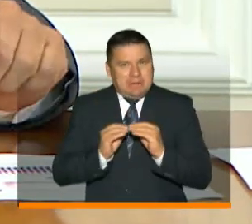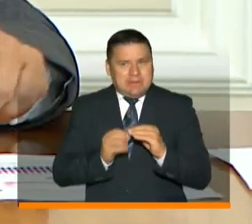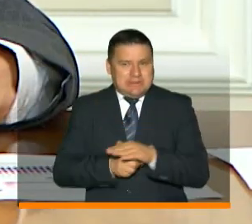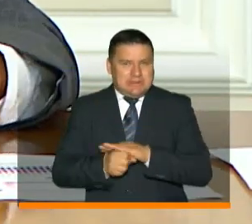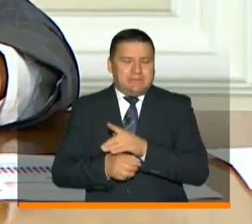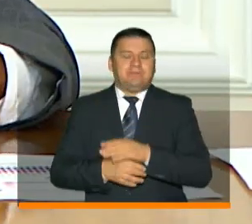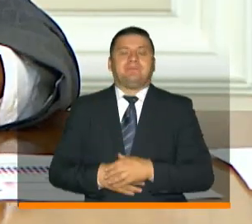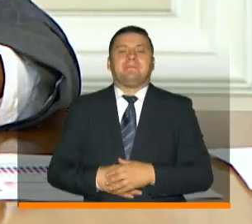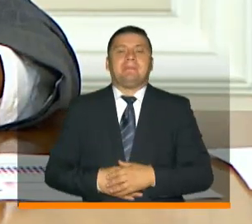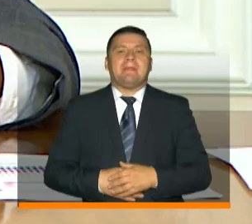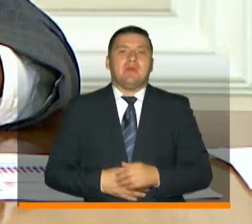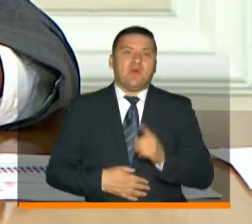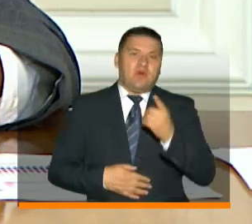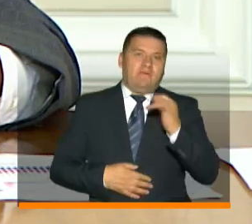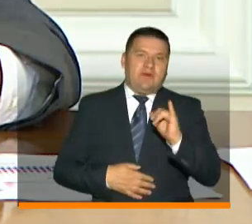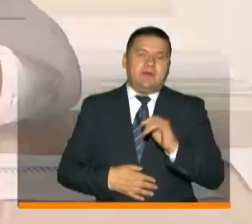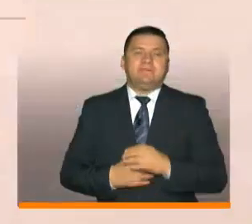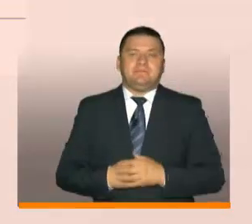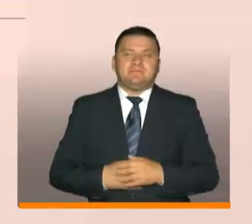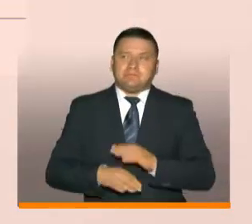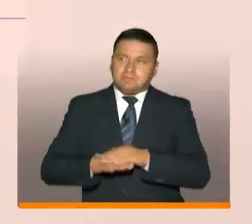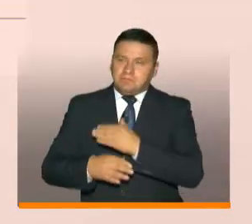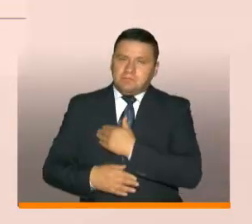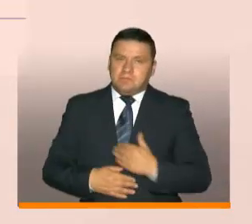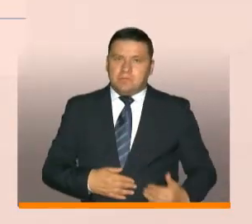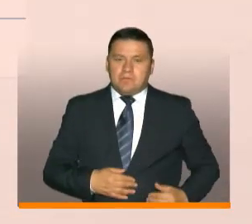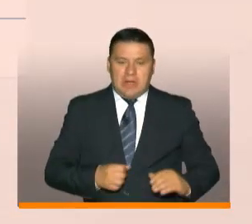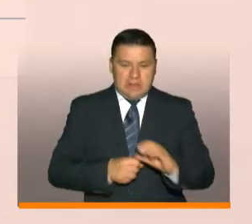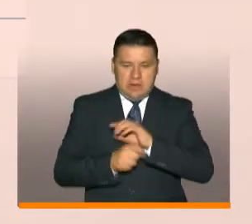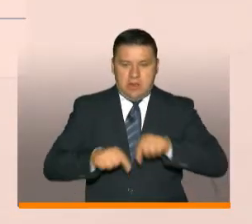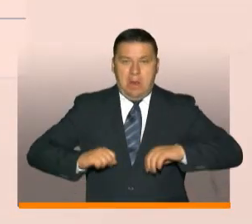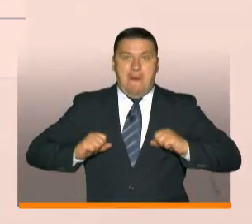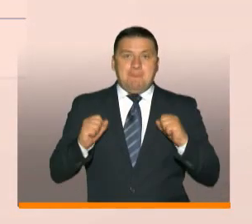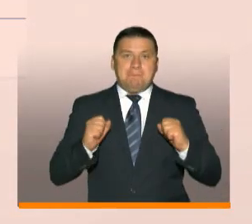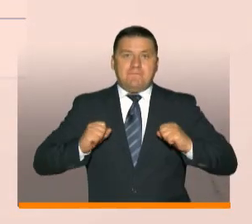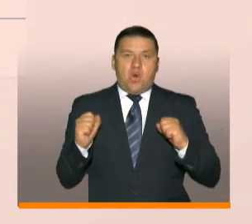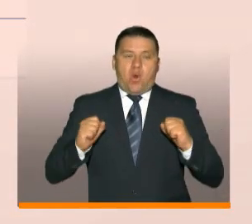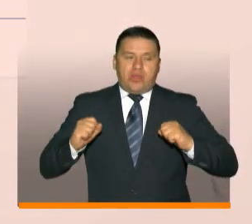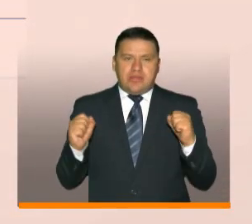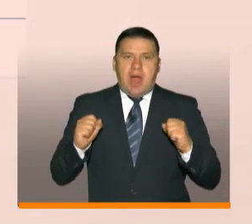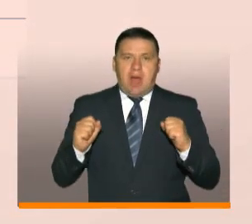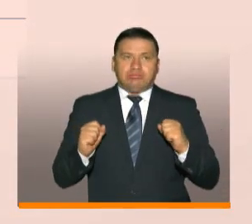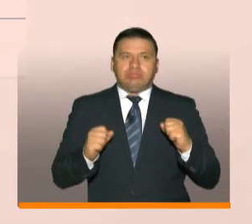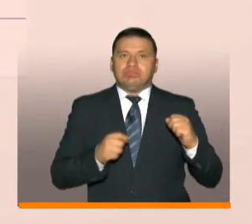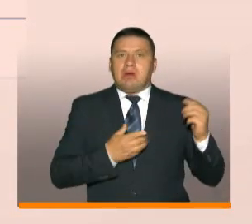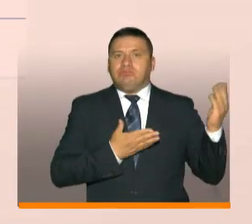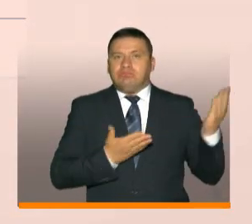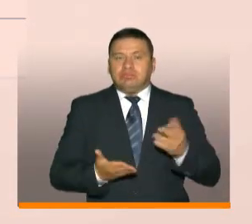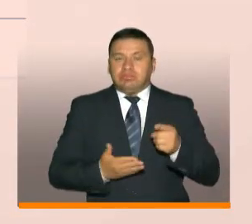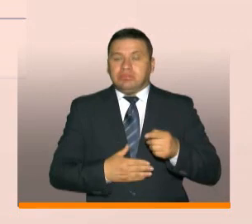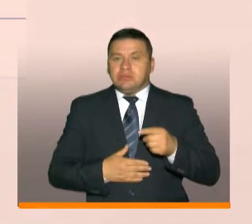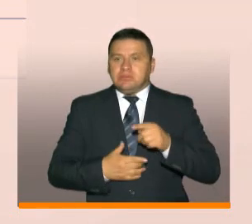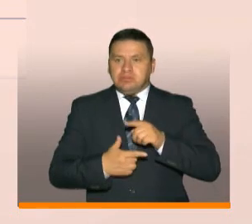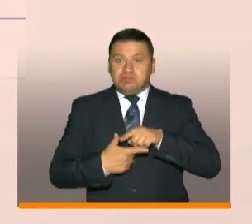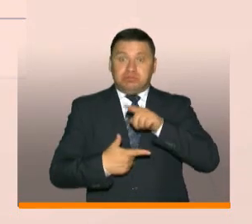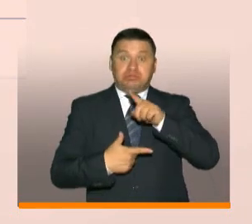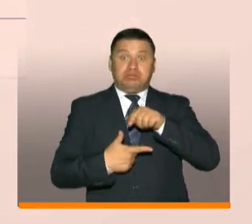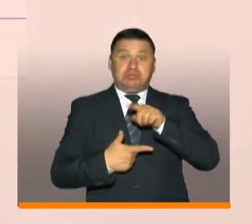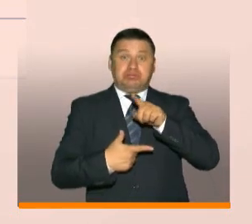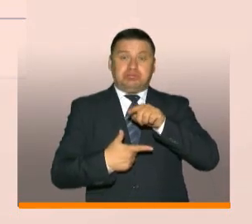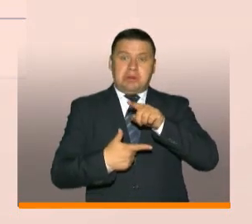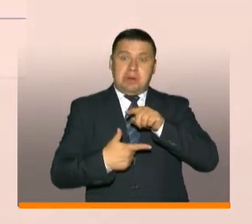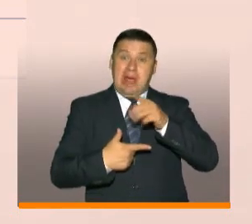en la ciudad. Y por último, presidente de la ciudad de Bogotá, donde también venimos con una meseta